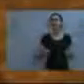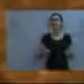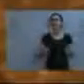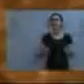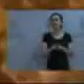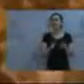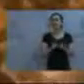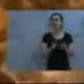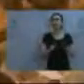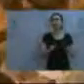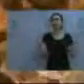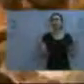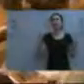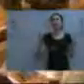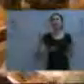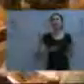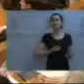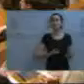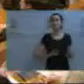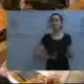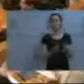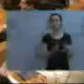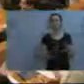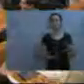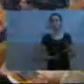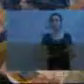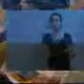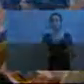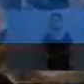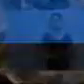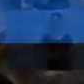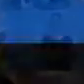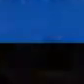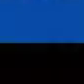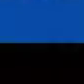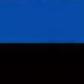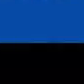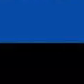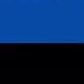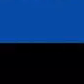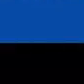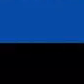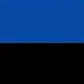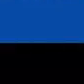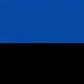ayuntamiento. Gracias, señor Suárez.